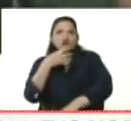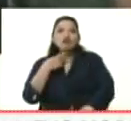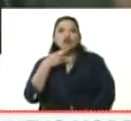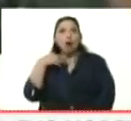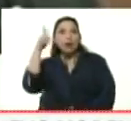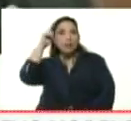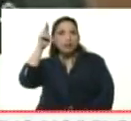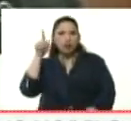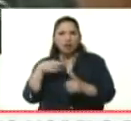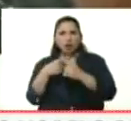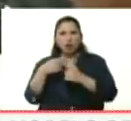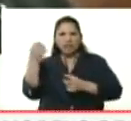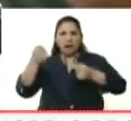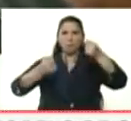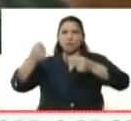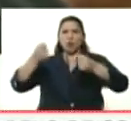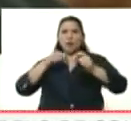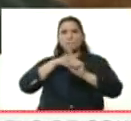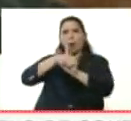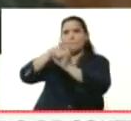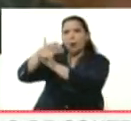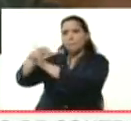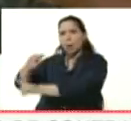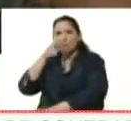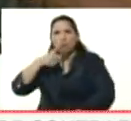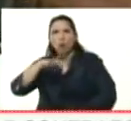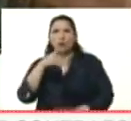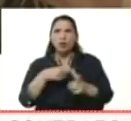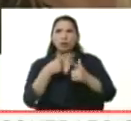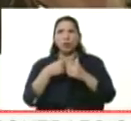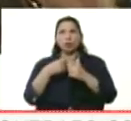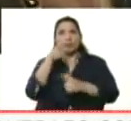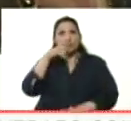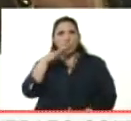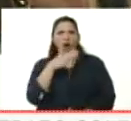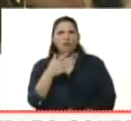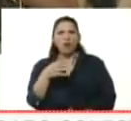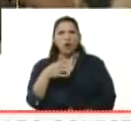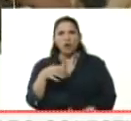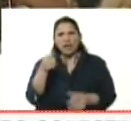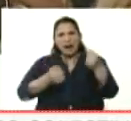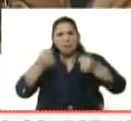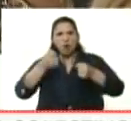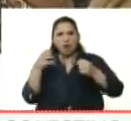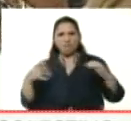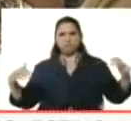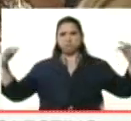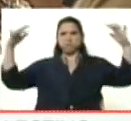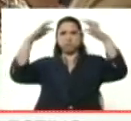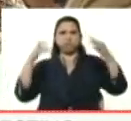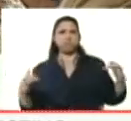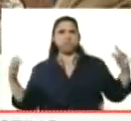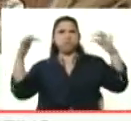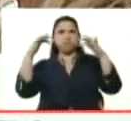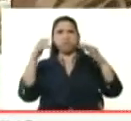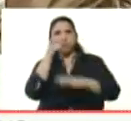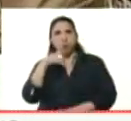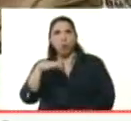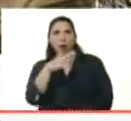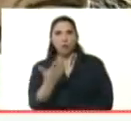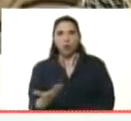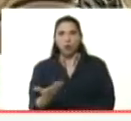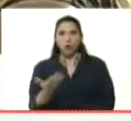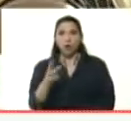para reprimir al pueblo. Y el pueblo se le pega por los lados, papá, papá, y se le montan y toman los camiones. Eso no va a salir en ninguna parte. Pero